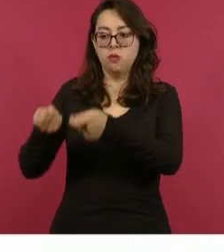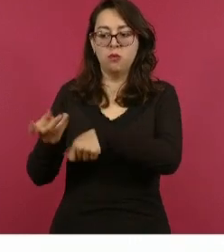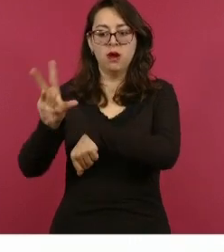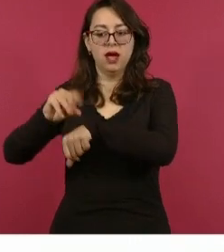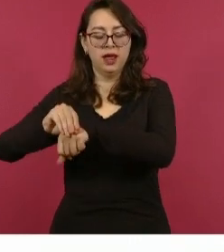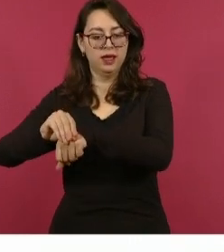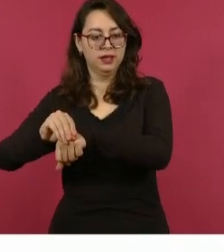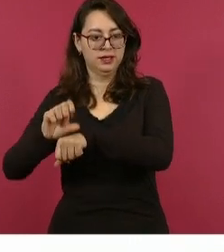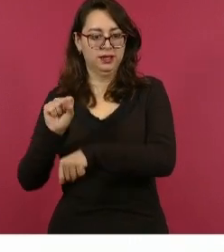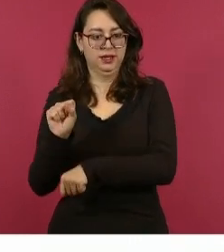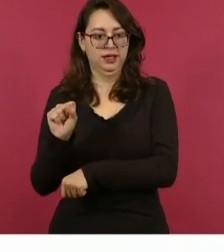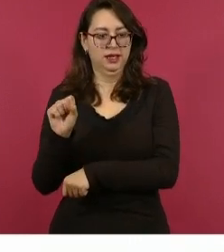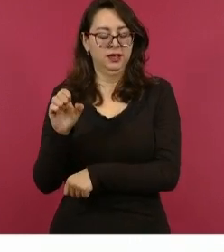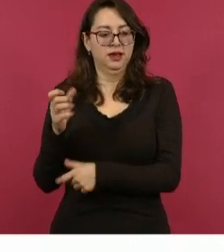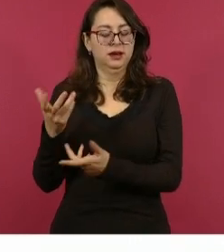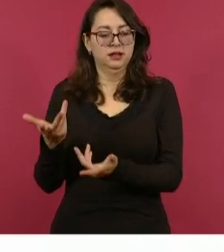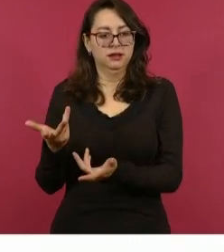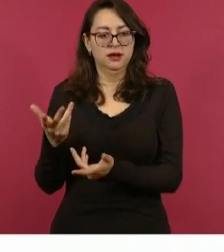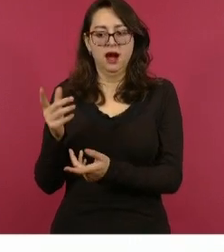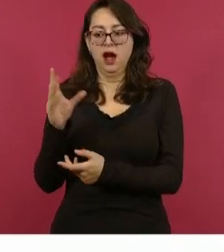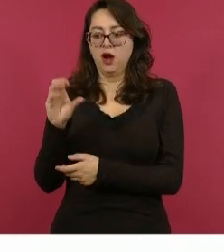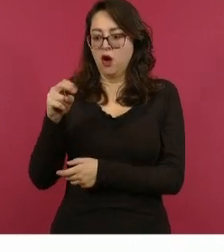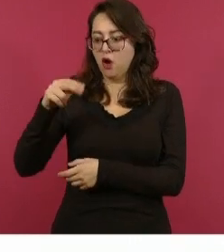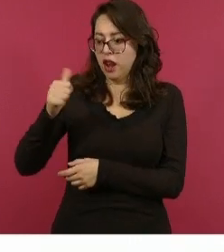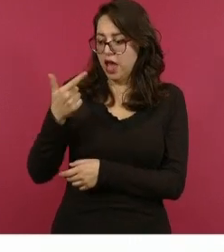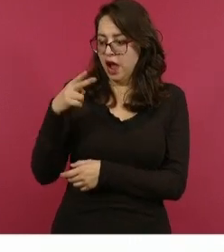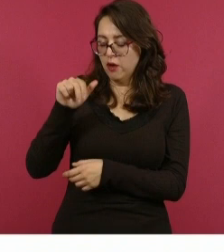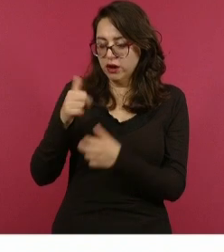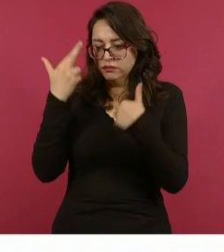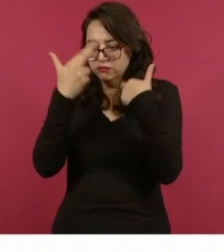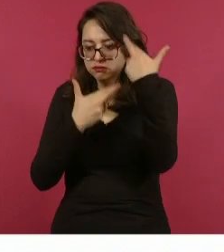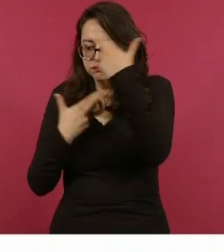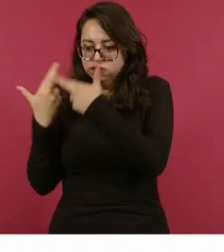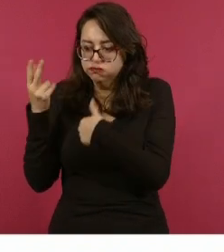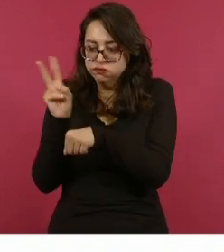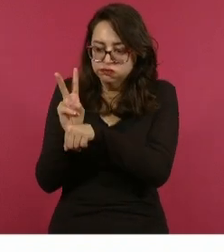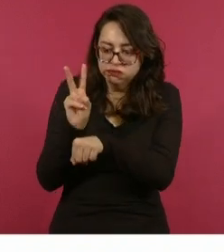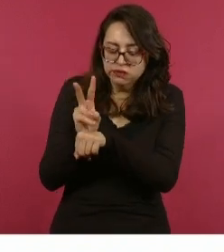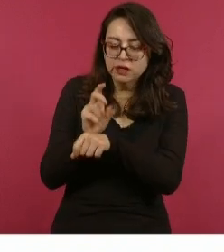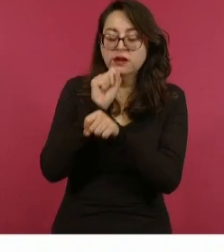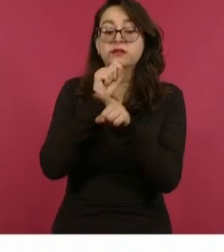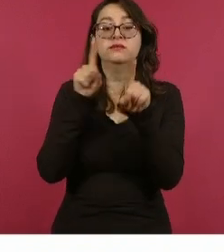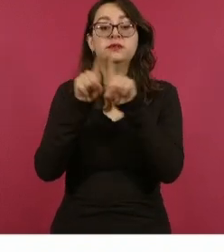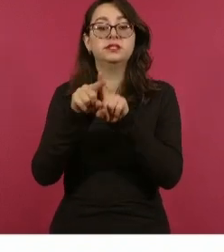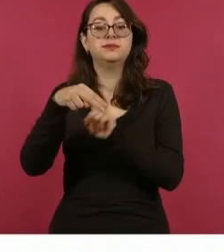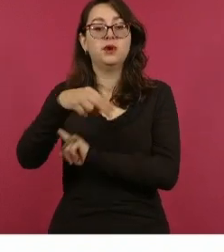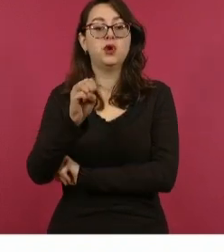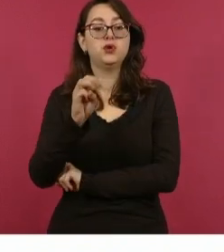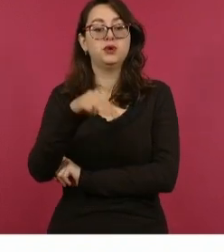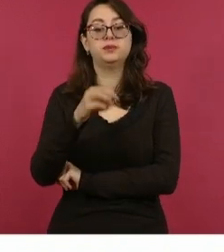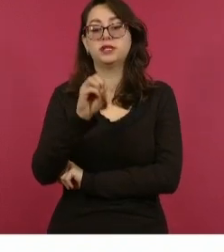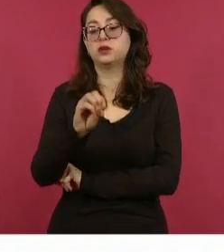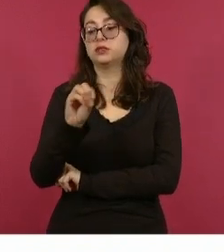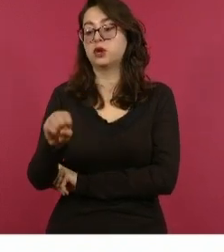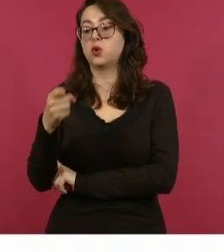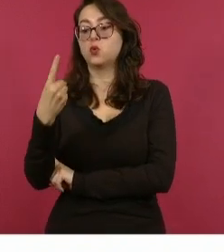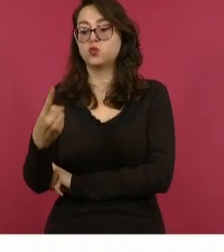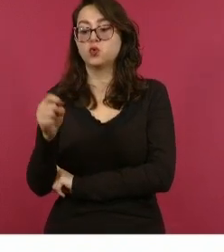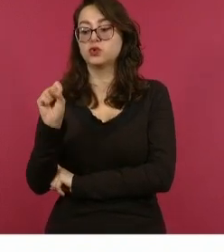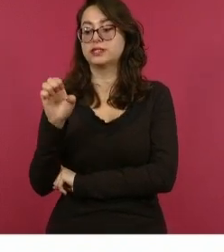por la Comisión Nacional del Agua, así como la norma 001 de Semarnat